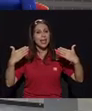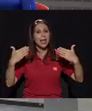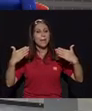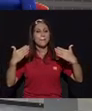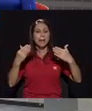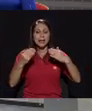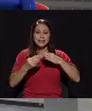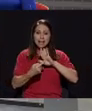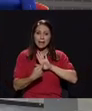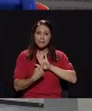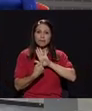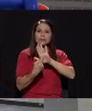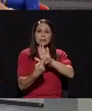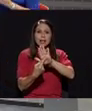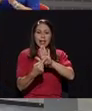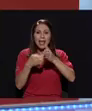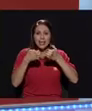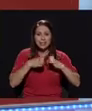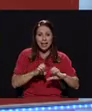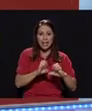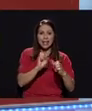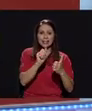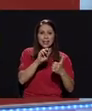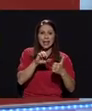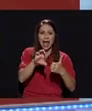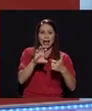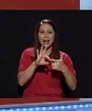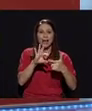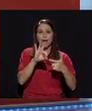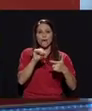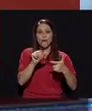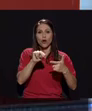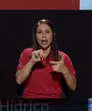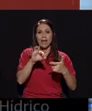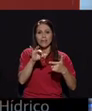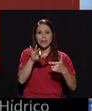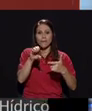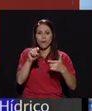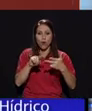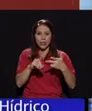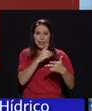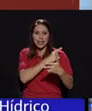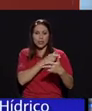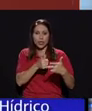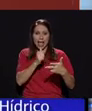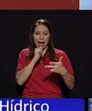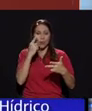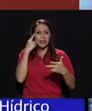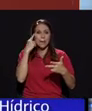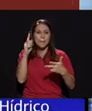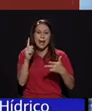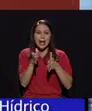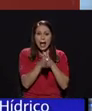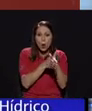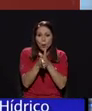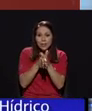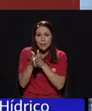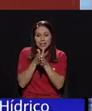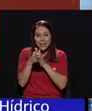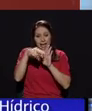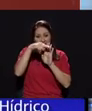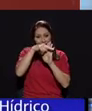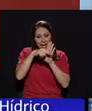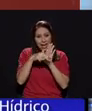estar lanzando la estrategia conjunta SINAC, FONAFIFO, Dirección de Aguas, para optimizar el canon